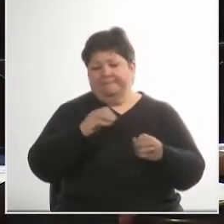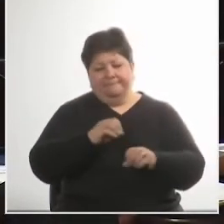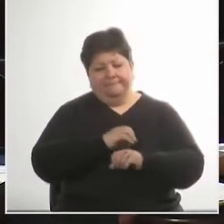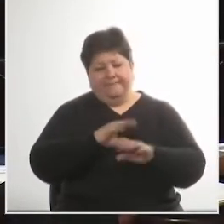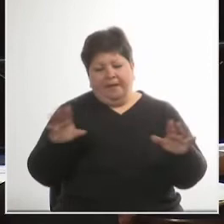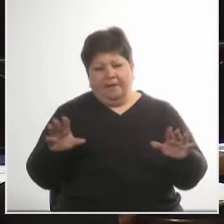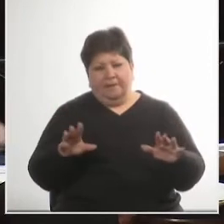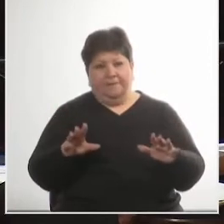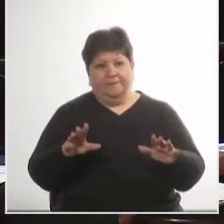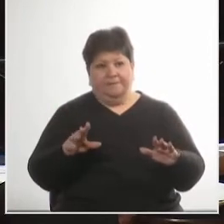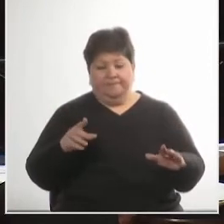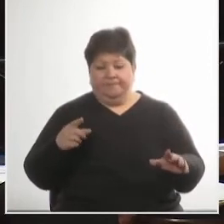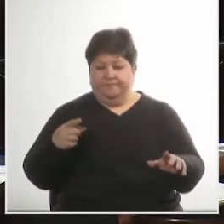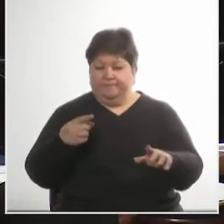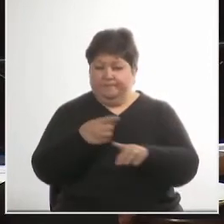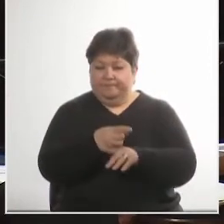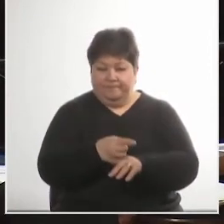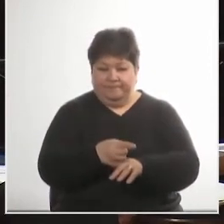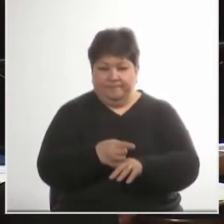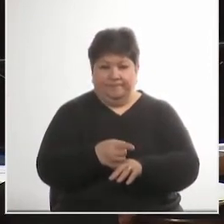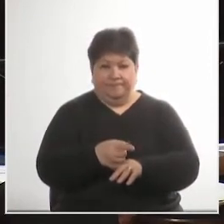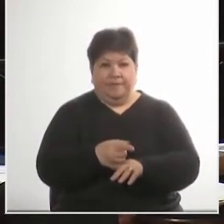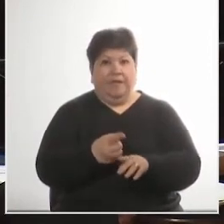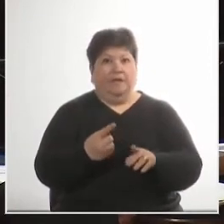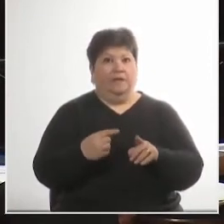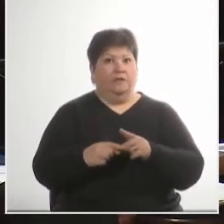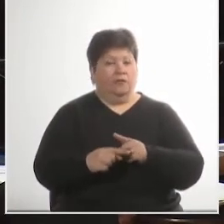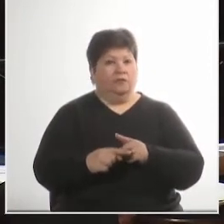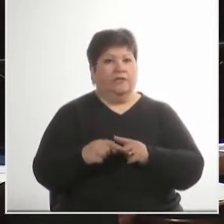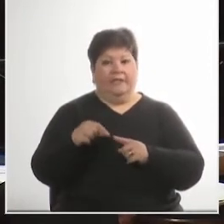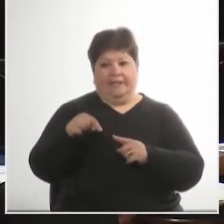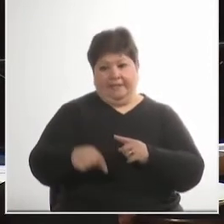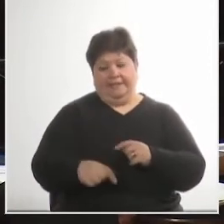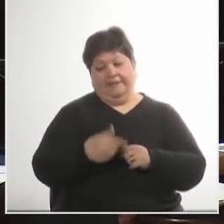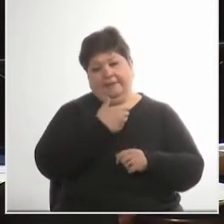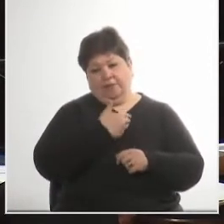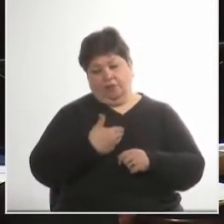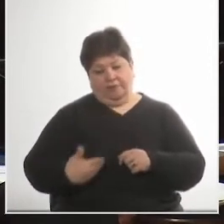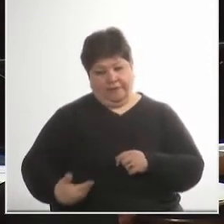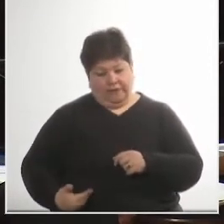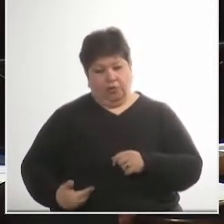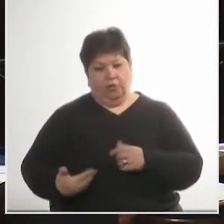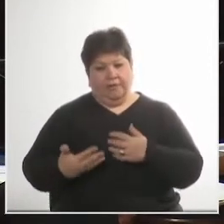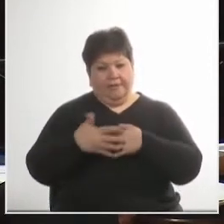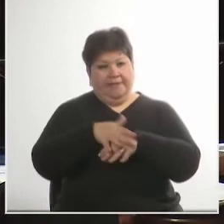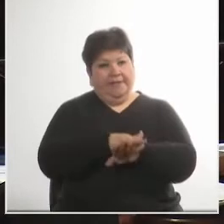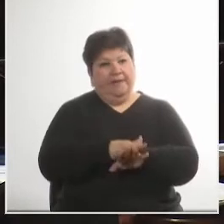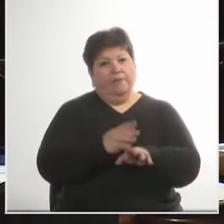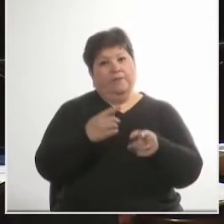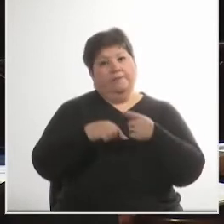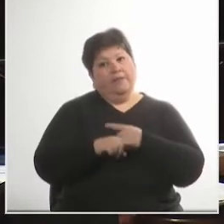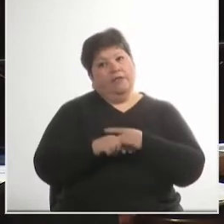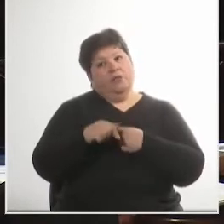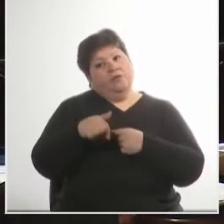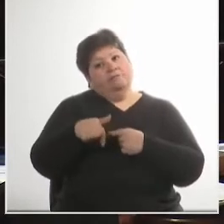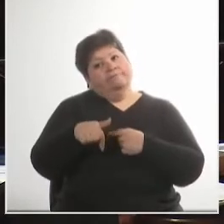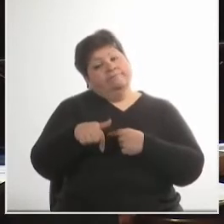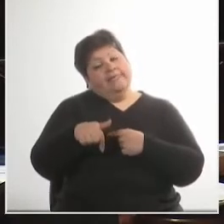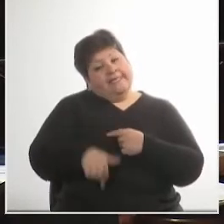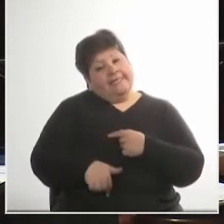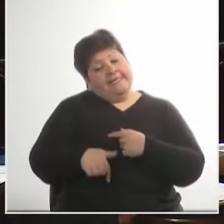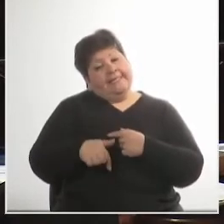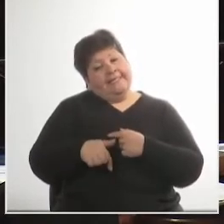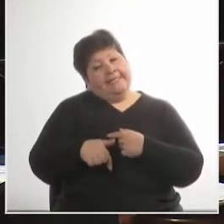Y este gobierno, que nosotros integramos, pero que en este punto estamos en discrepancia con él,